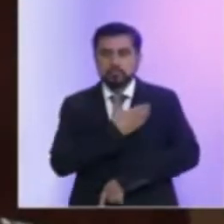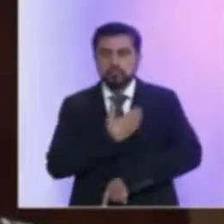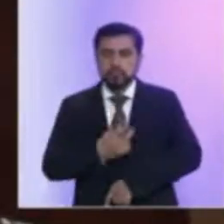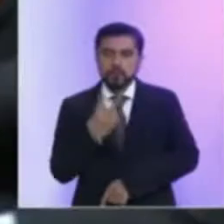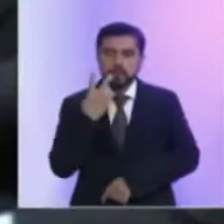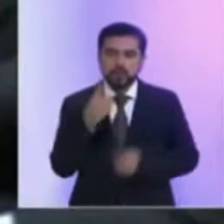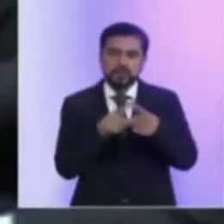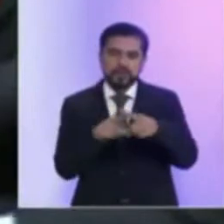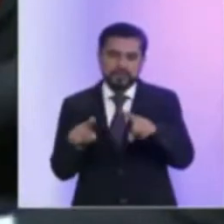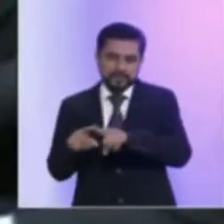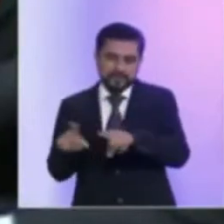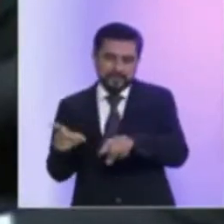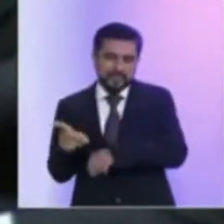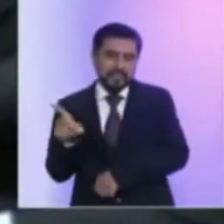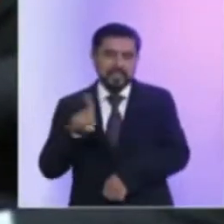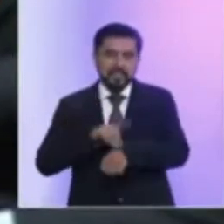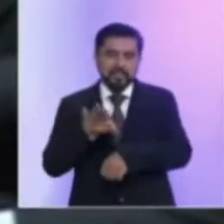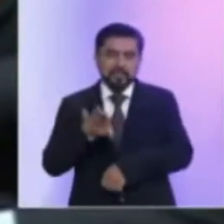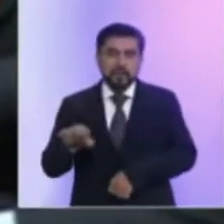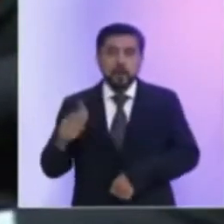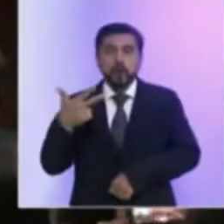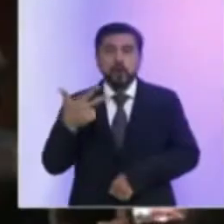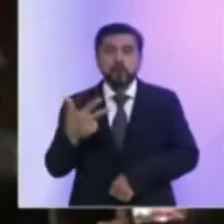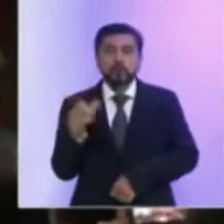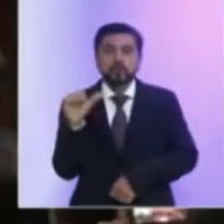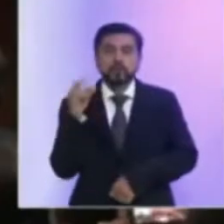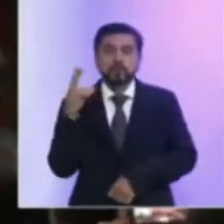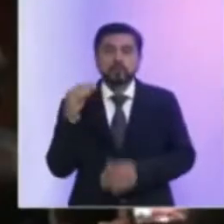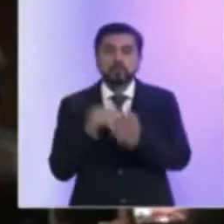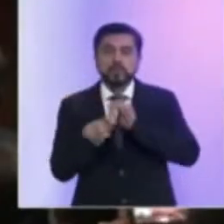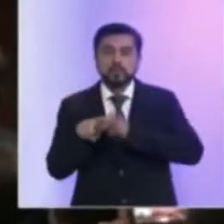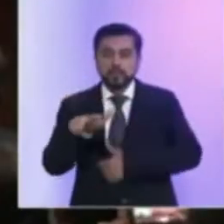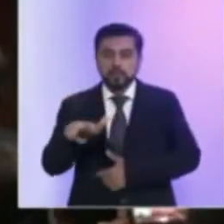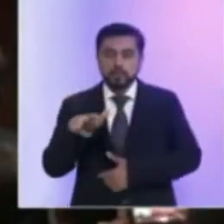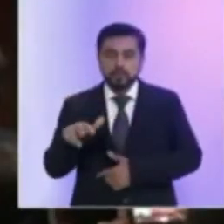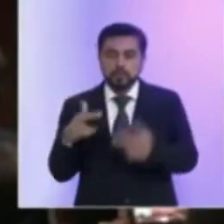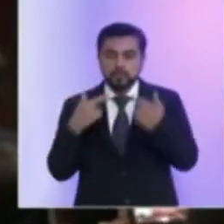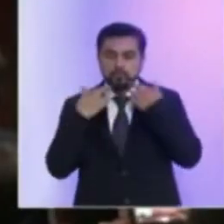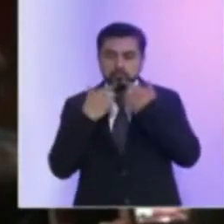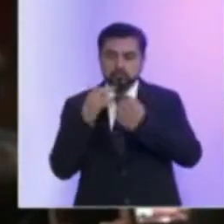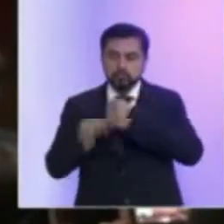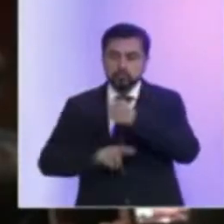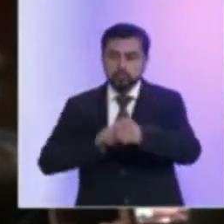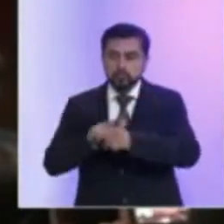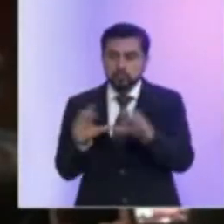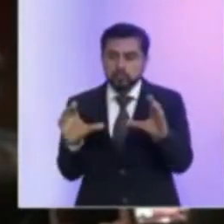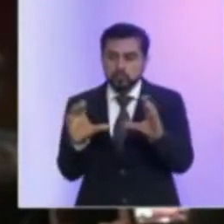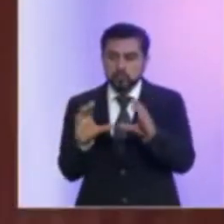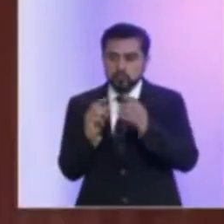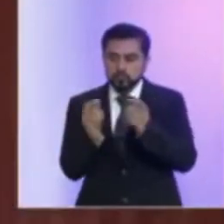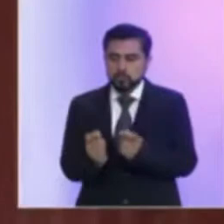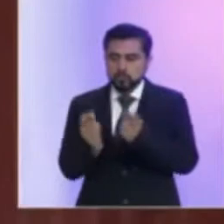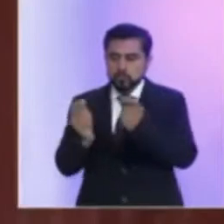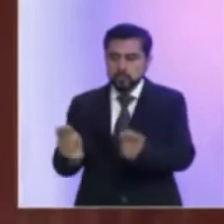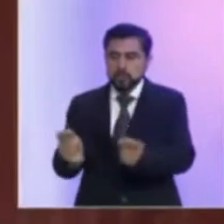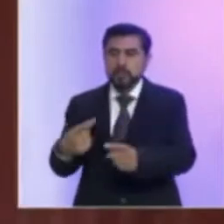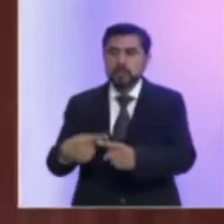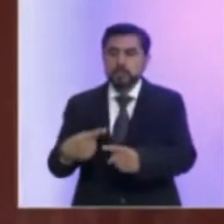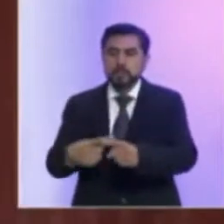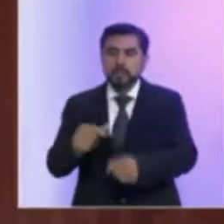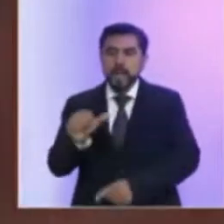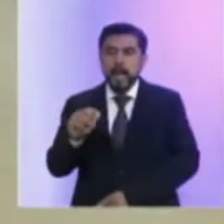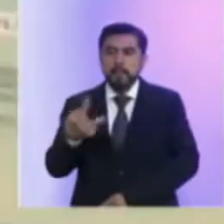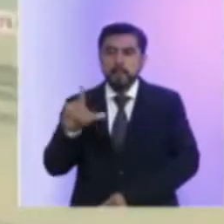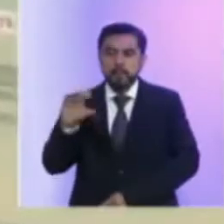diferentes momentos. El 8 de agosto de 2018, en sesión solemne se entregó la constancia de presidente electo a Andrés Manuel